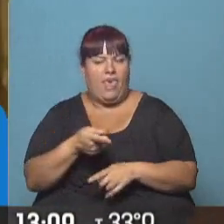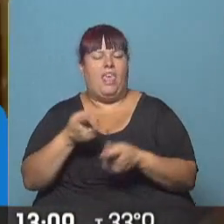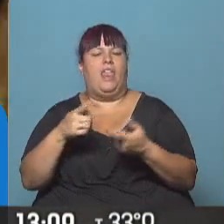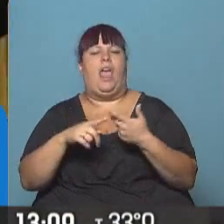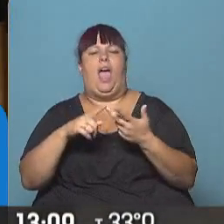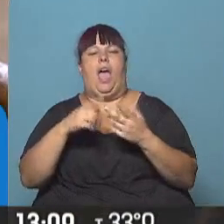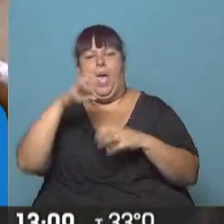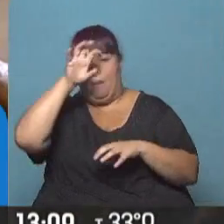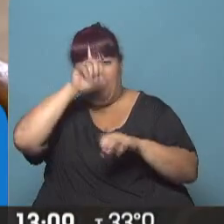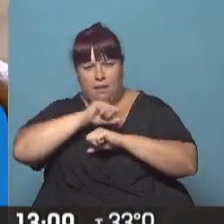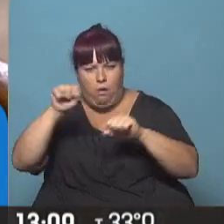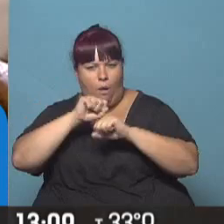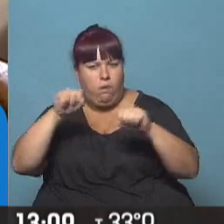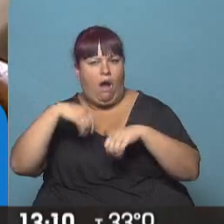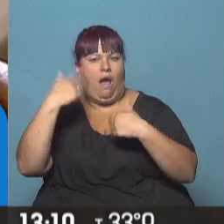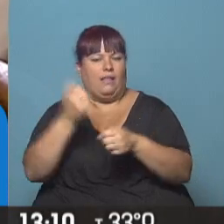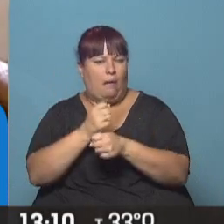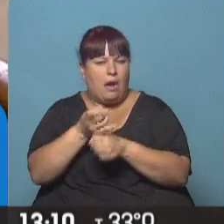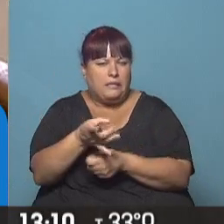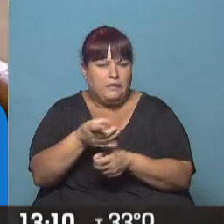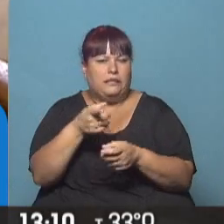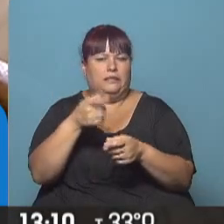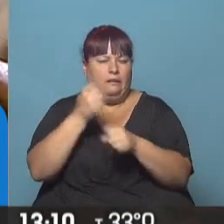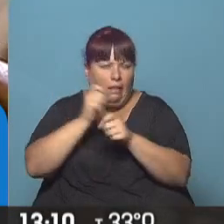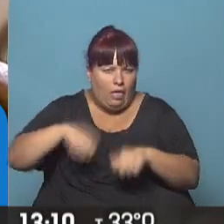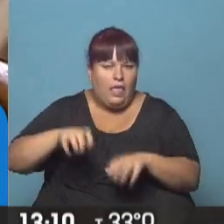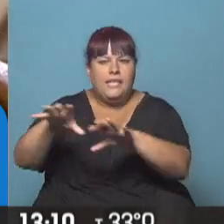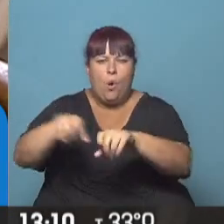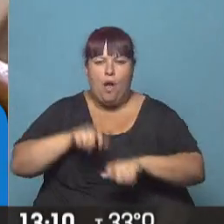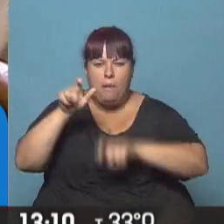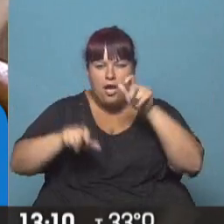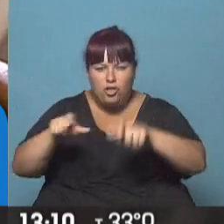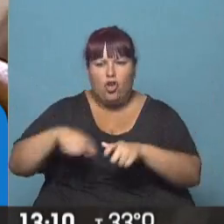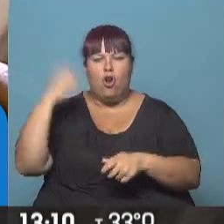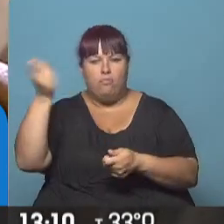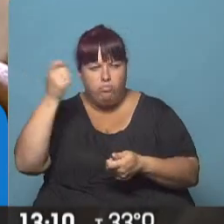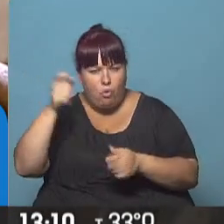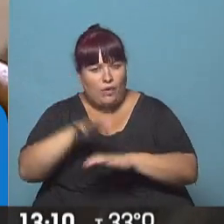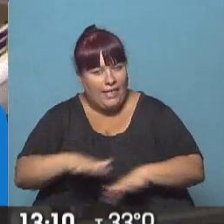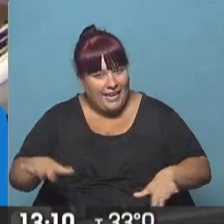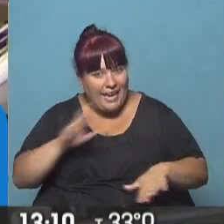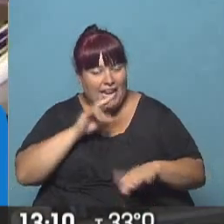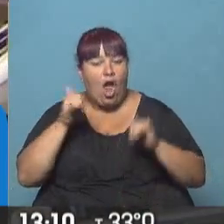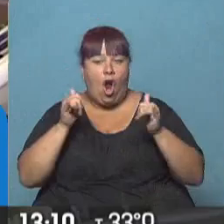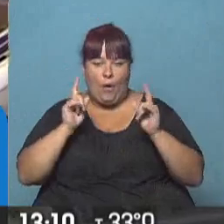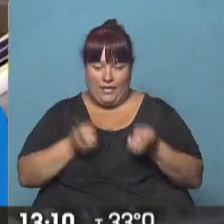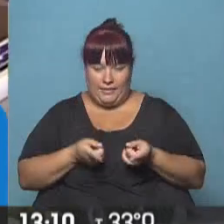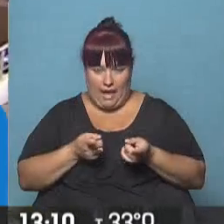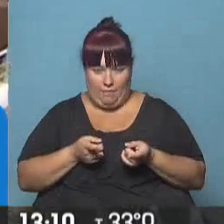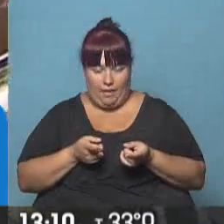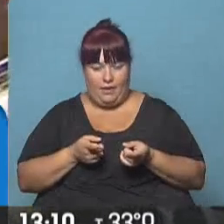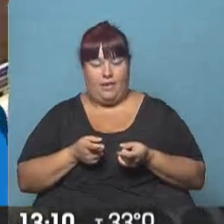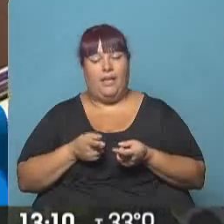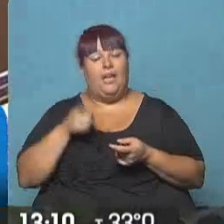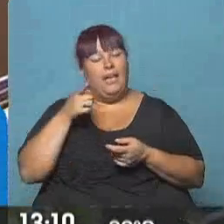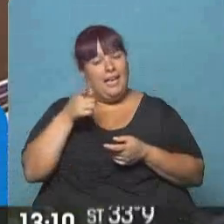la minería, explotación laboral, trata de personas, prostitución de niñas y adolescentes.